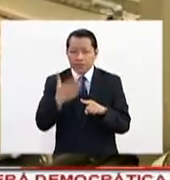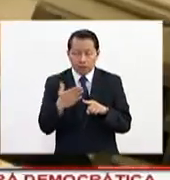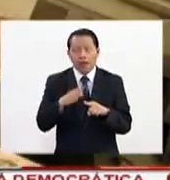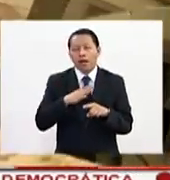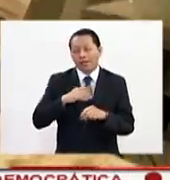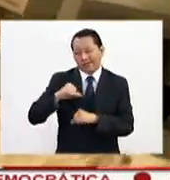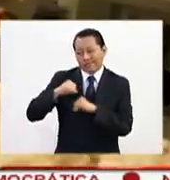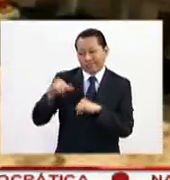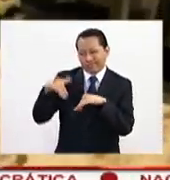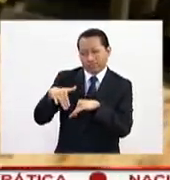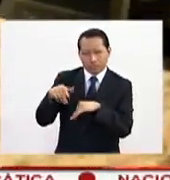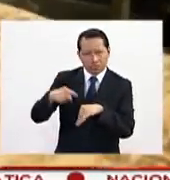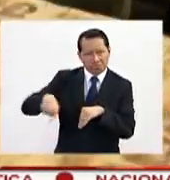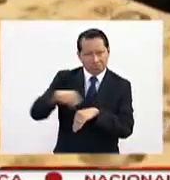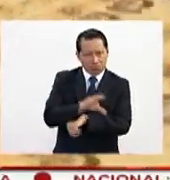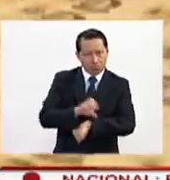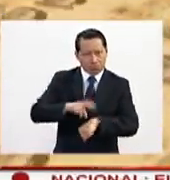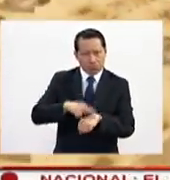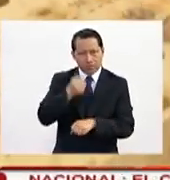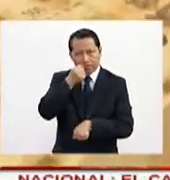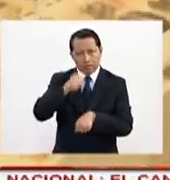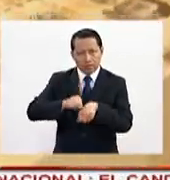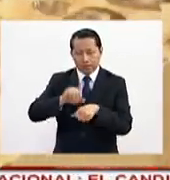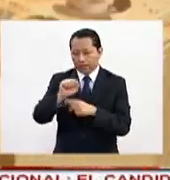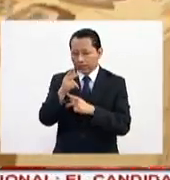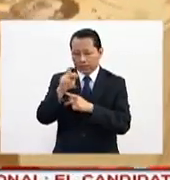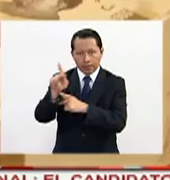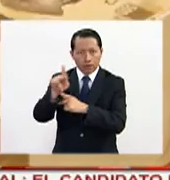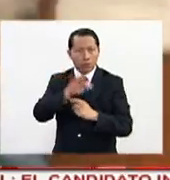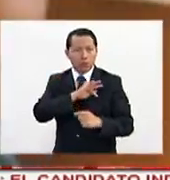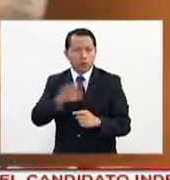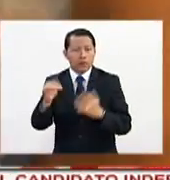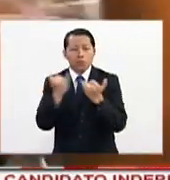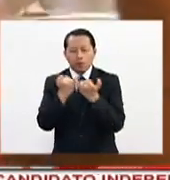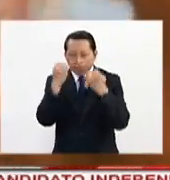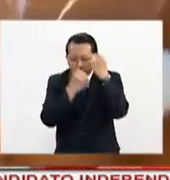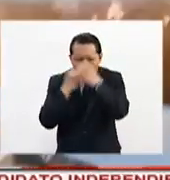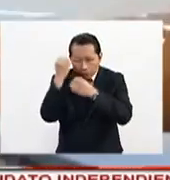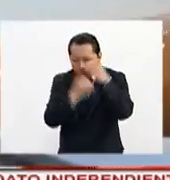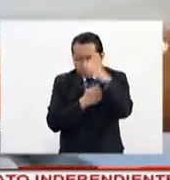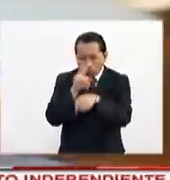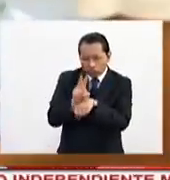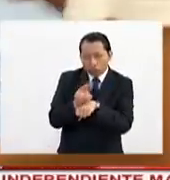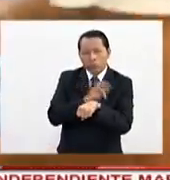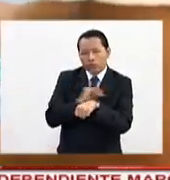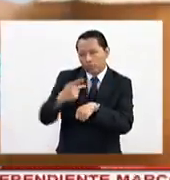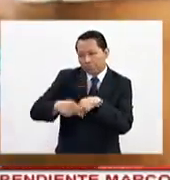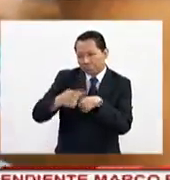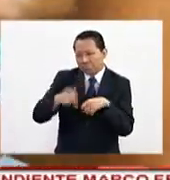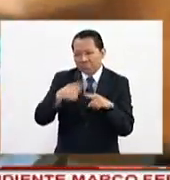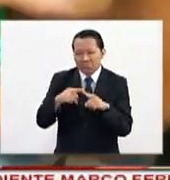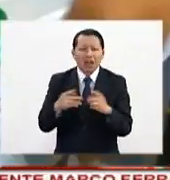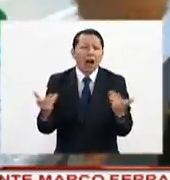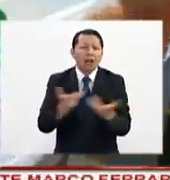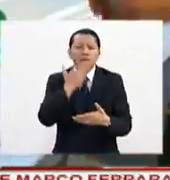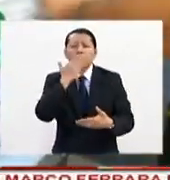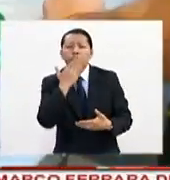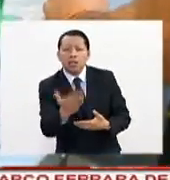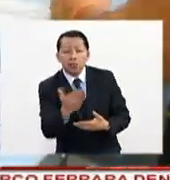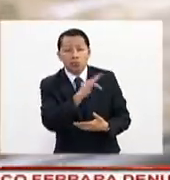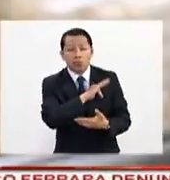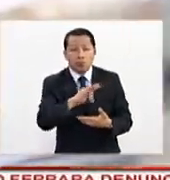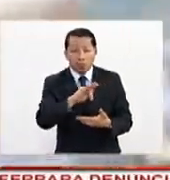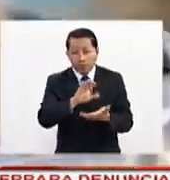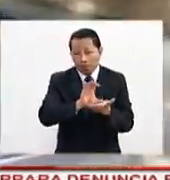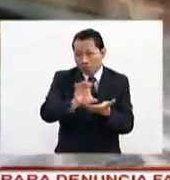las autoridades competentes coordinadas por la Secretaría de Hacienda realizaron una evaluación nacional de riesgos apropiada Hacienda, lo que permite destinar los